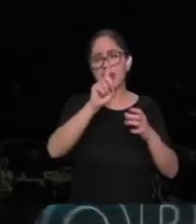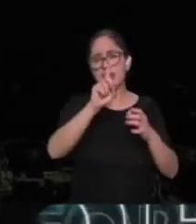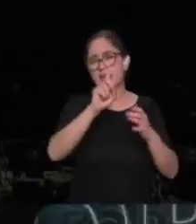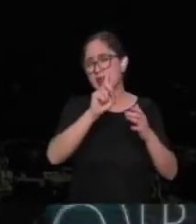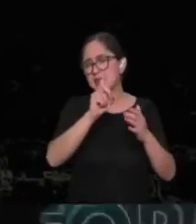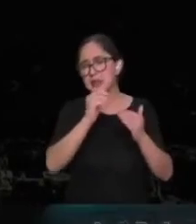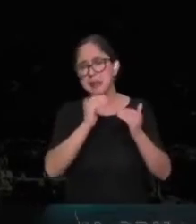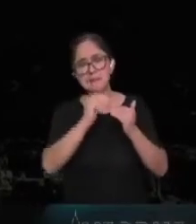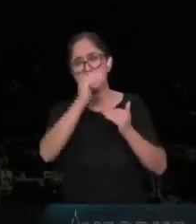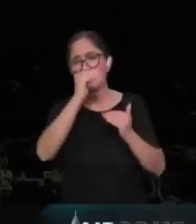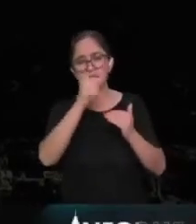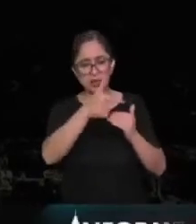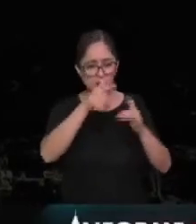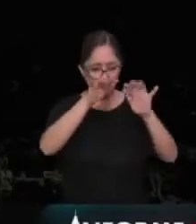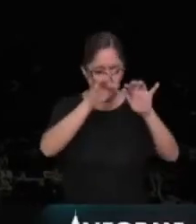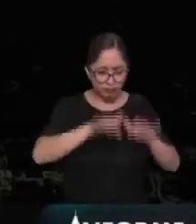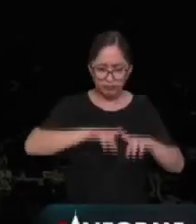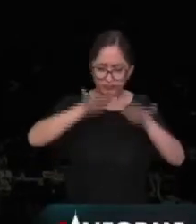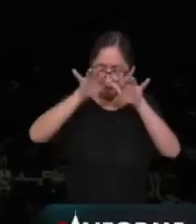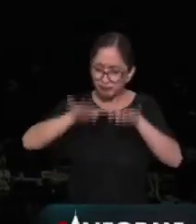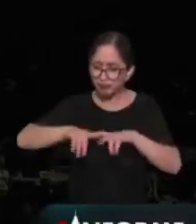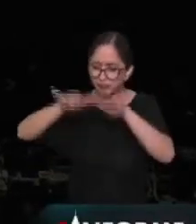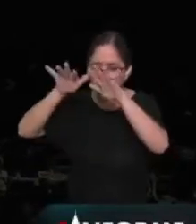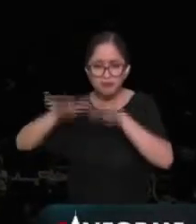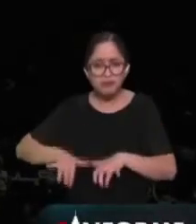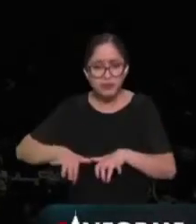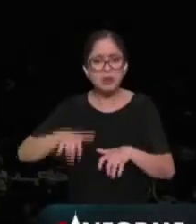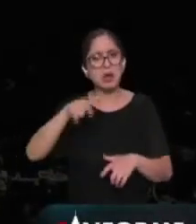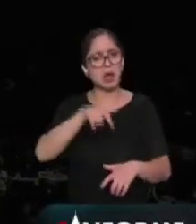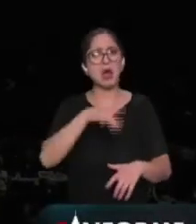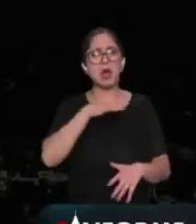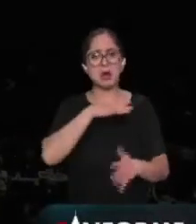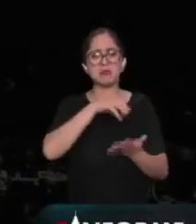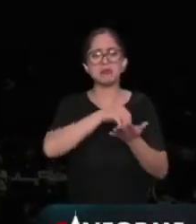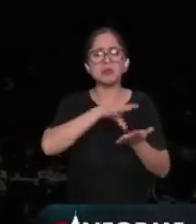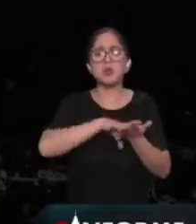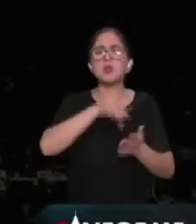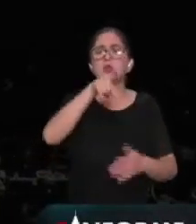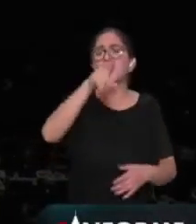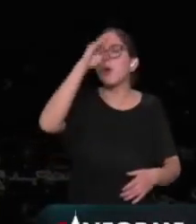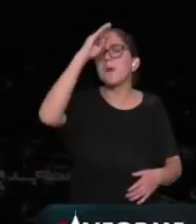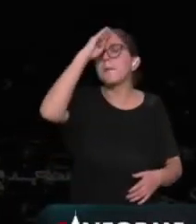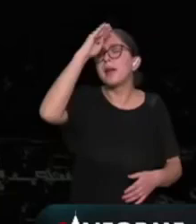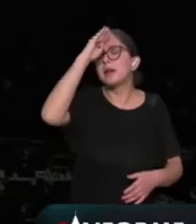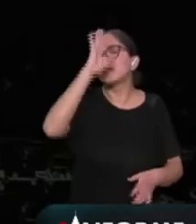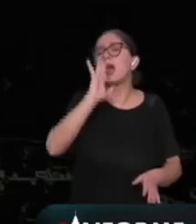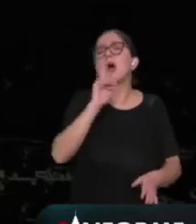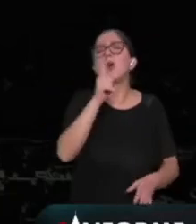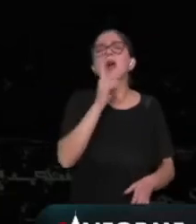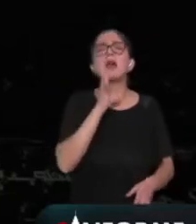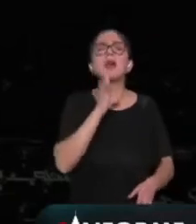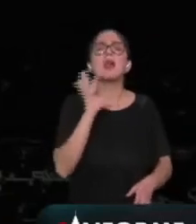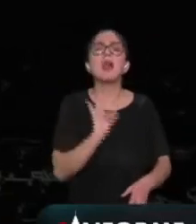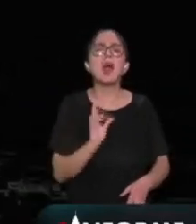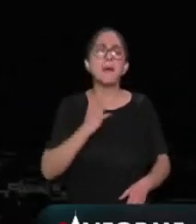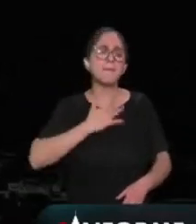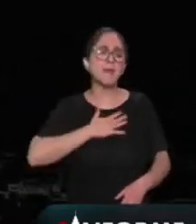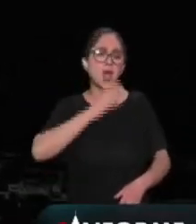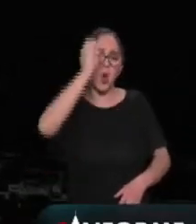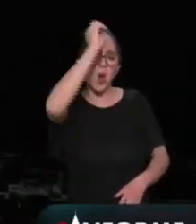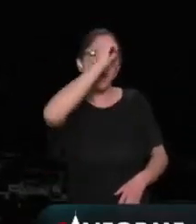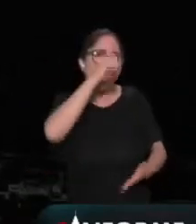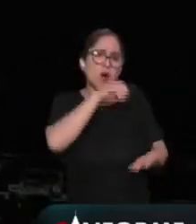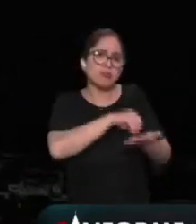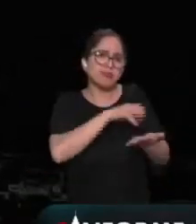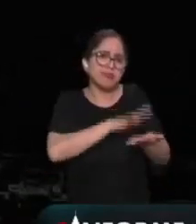trabajo, donde están totalmente convencidos, no nada más es una simple opinión, ¿no?